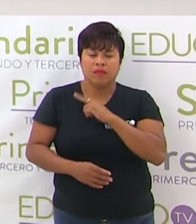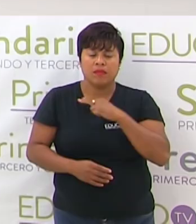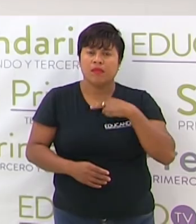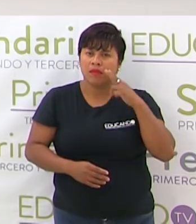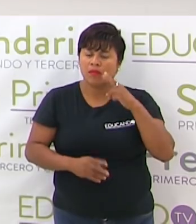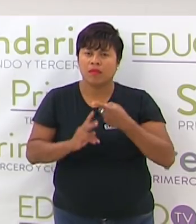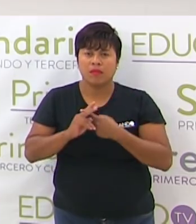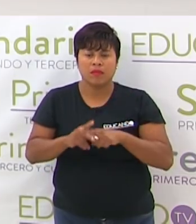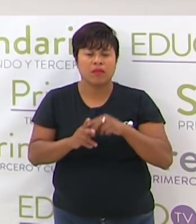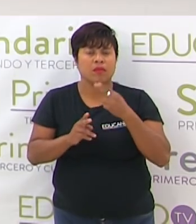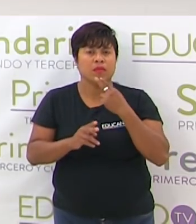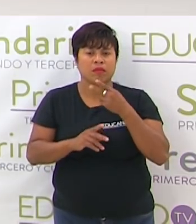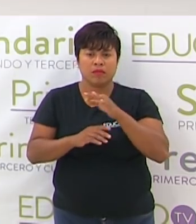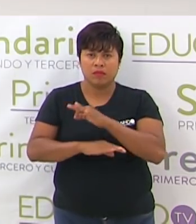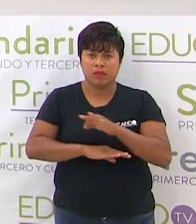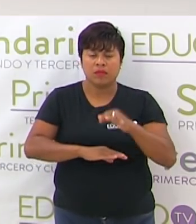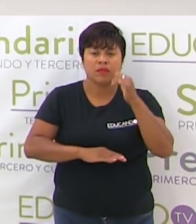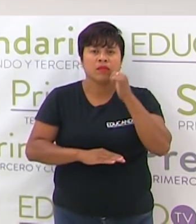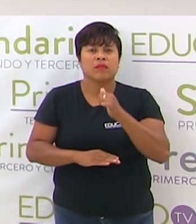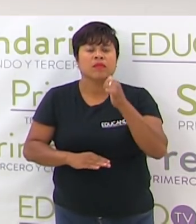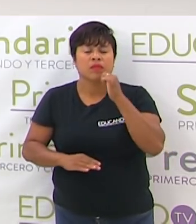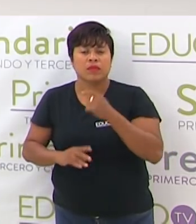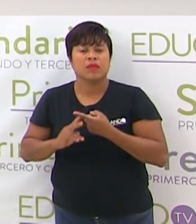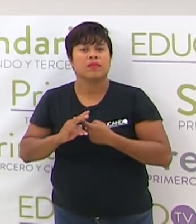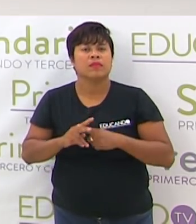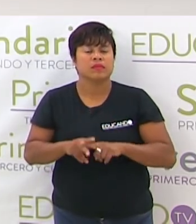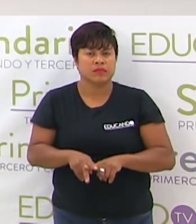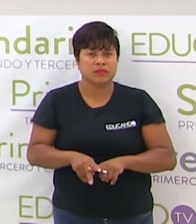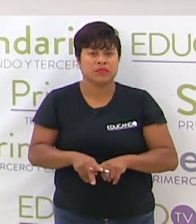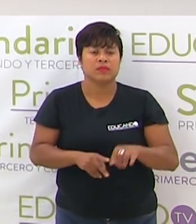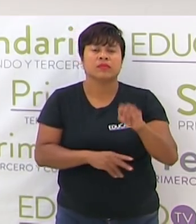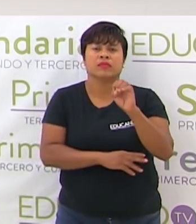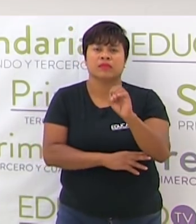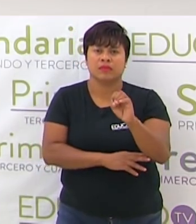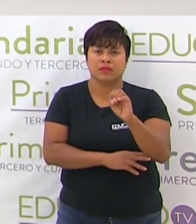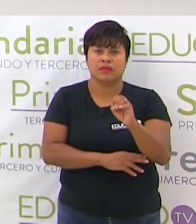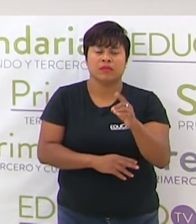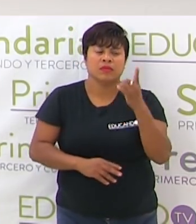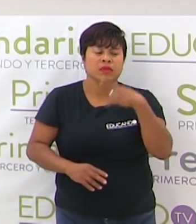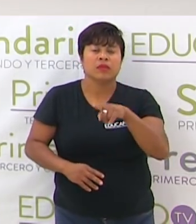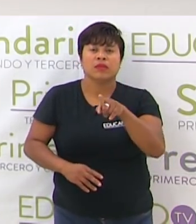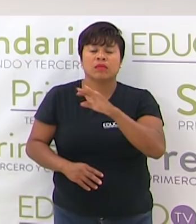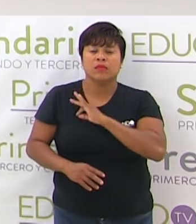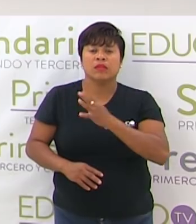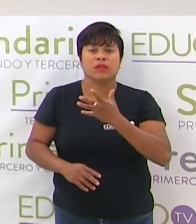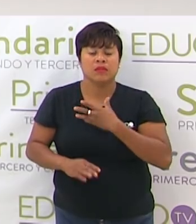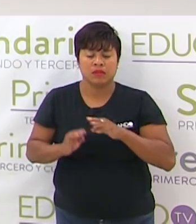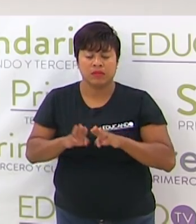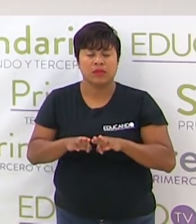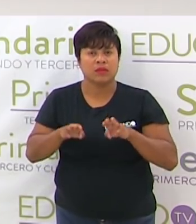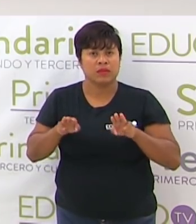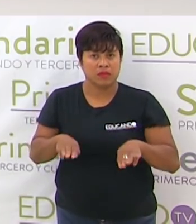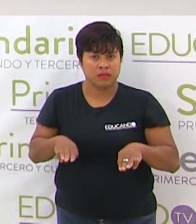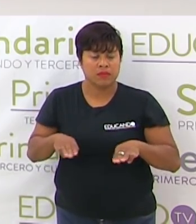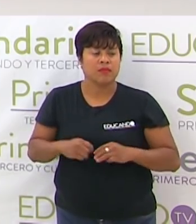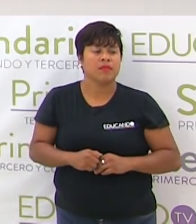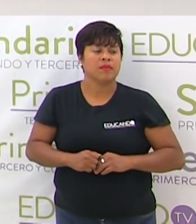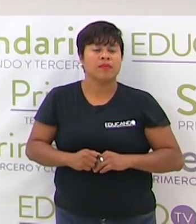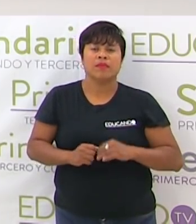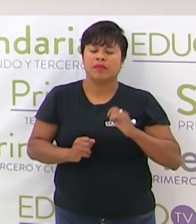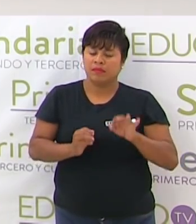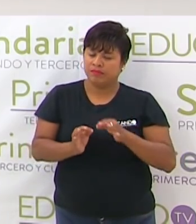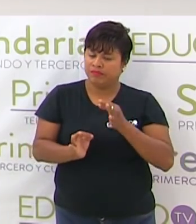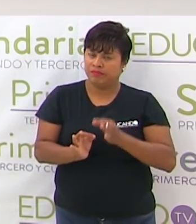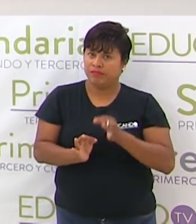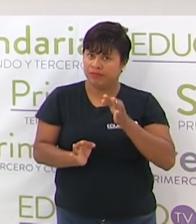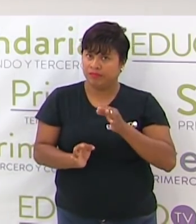regla? ¿Y qué te decíamos? Siempre vas a empezar del 0 para que tengas una medida